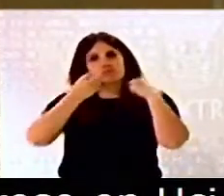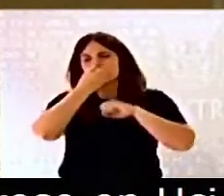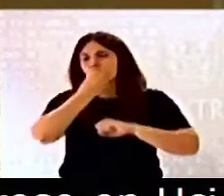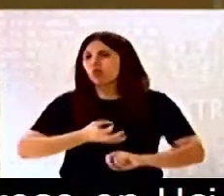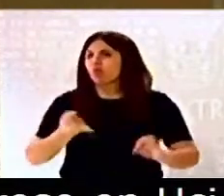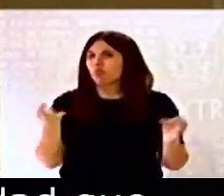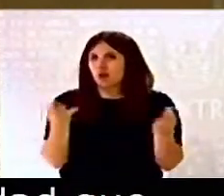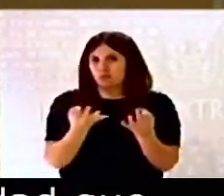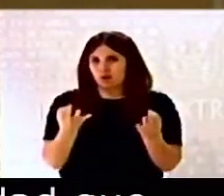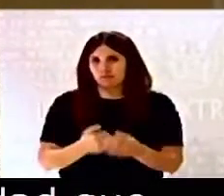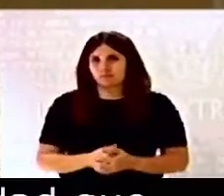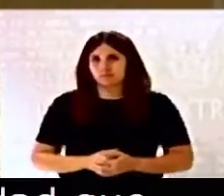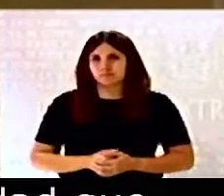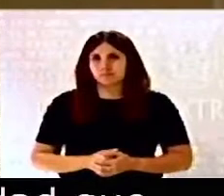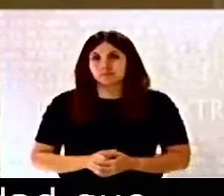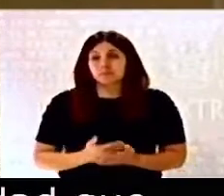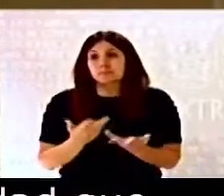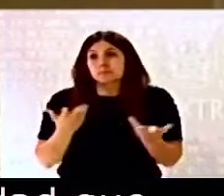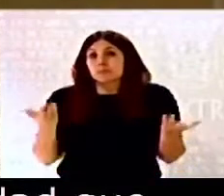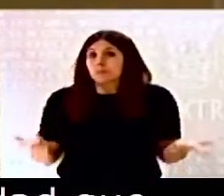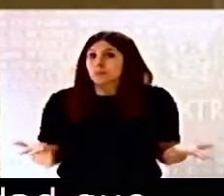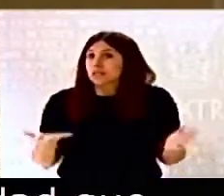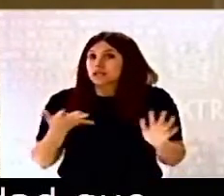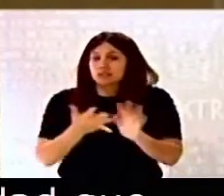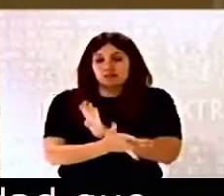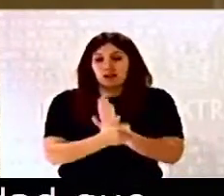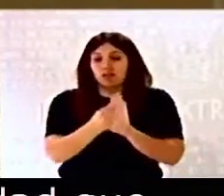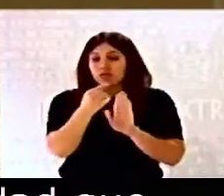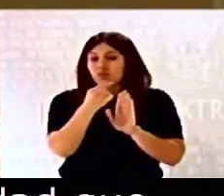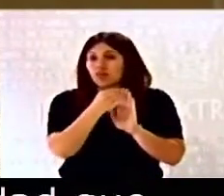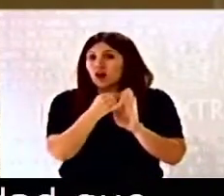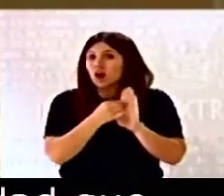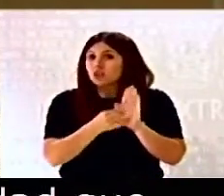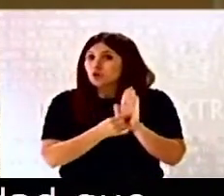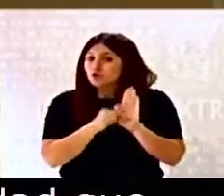Por lo tanto, son datos